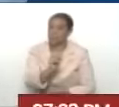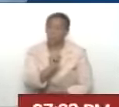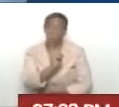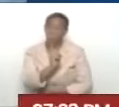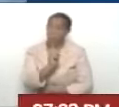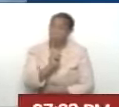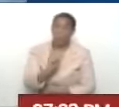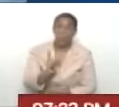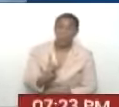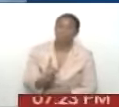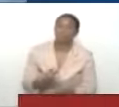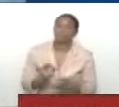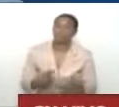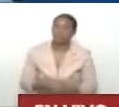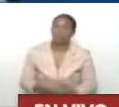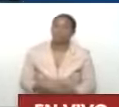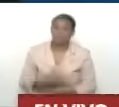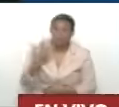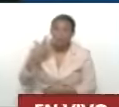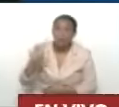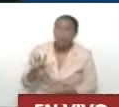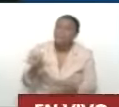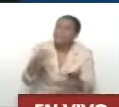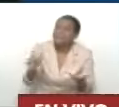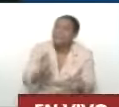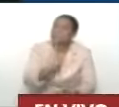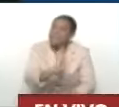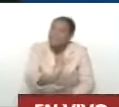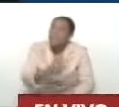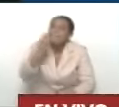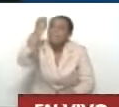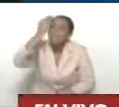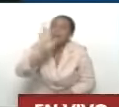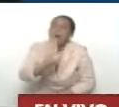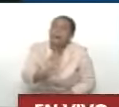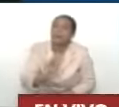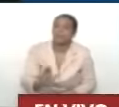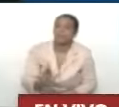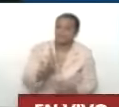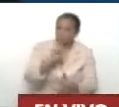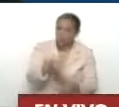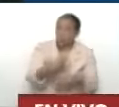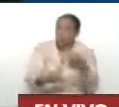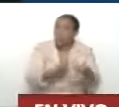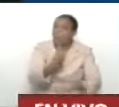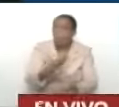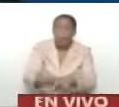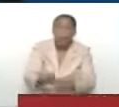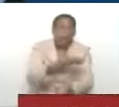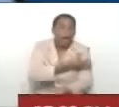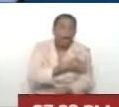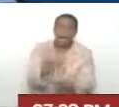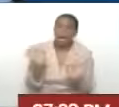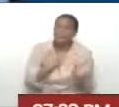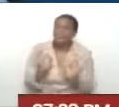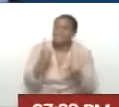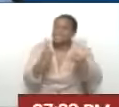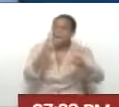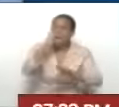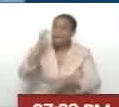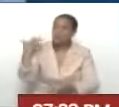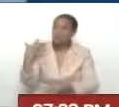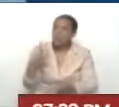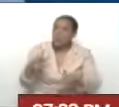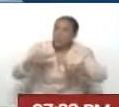Y fue así. Sigue siendo así. Sí. Pero fue así como nunca antes en estos 6 años que